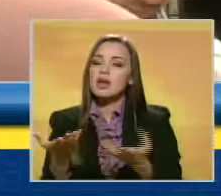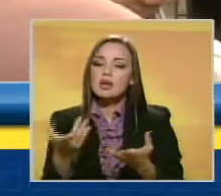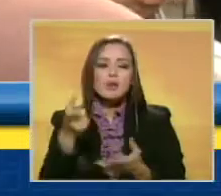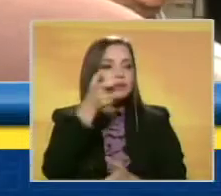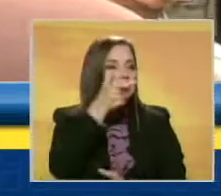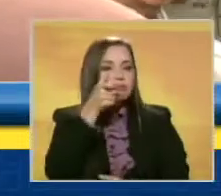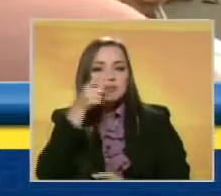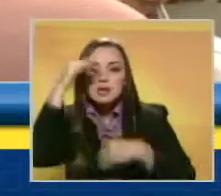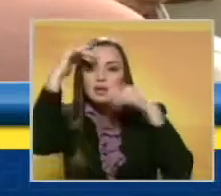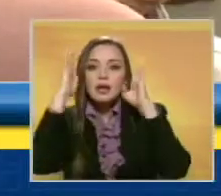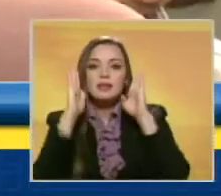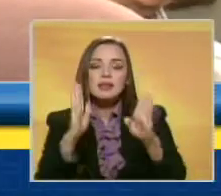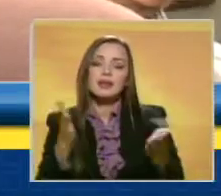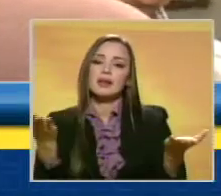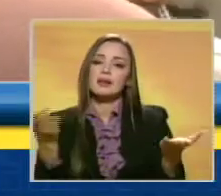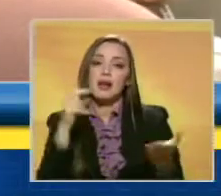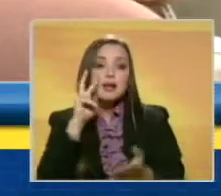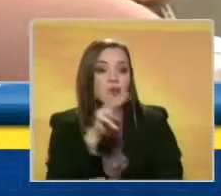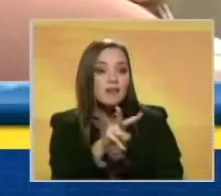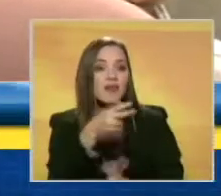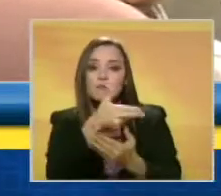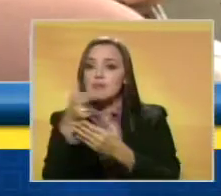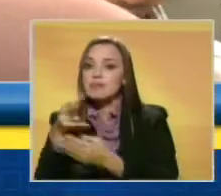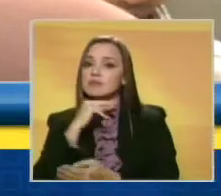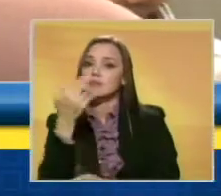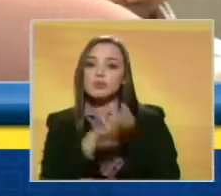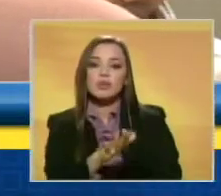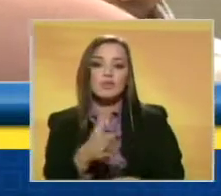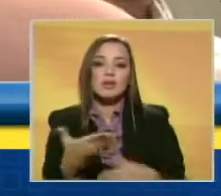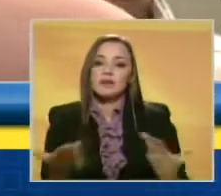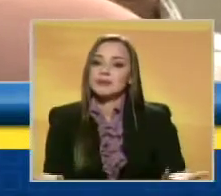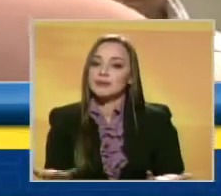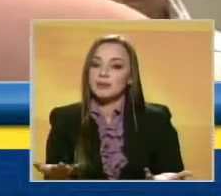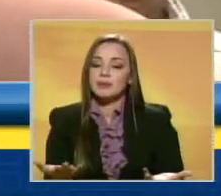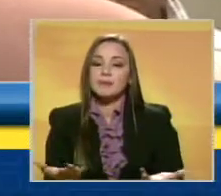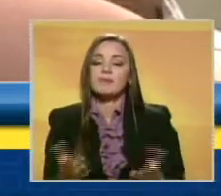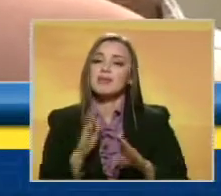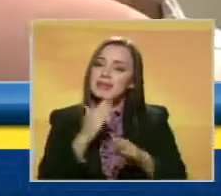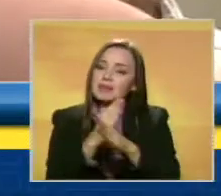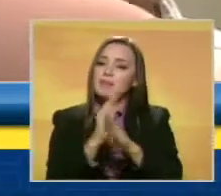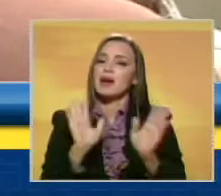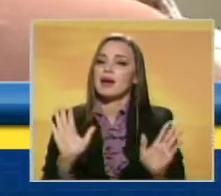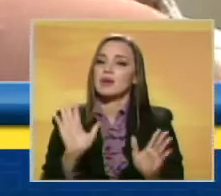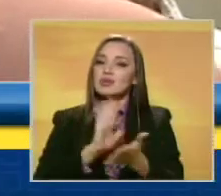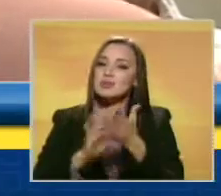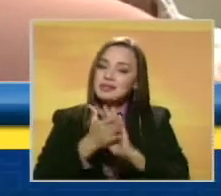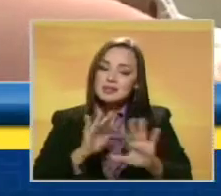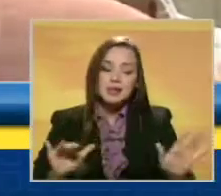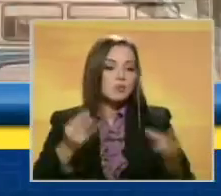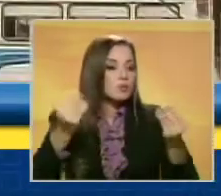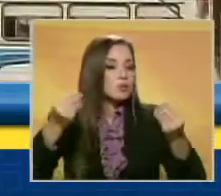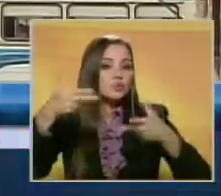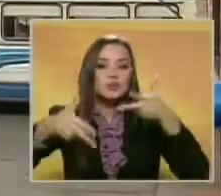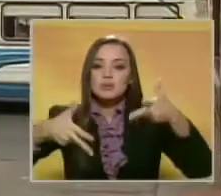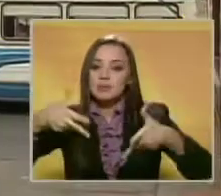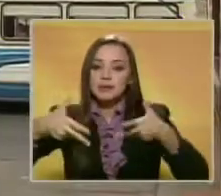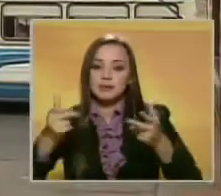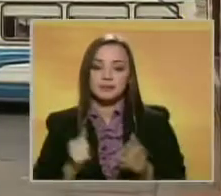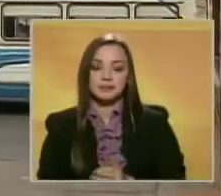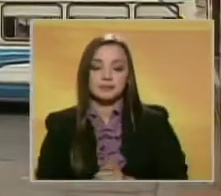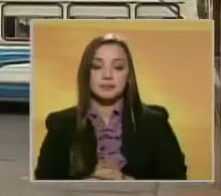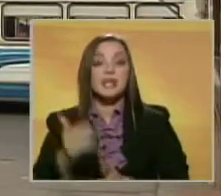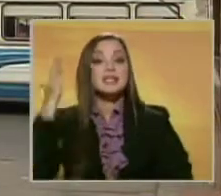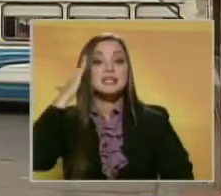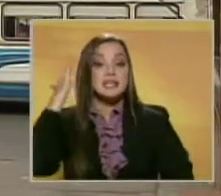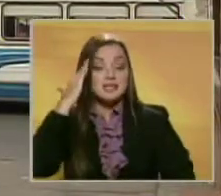y que vean que nos están matando a todos sin necesidad. Y que ahí se le da un parado ya en la tanta delincuencia que existe. Se pudo conocer que